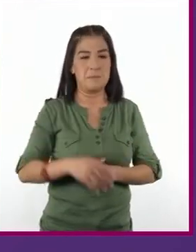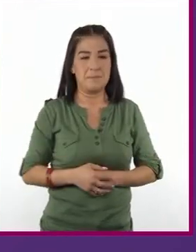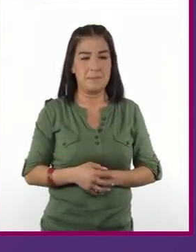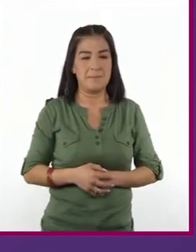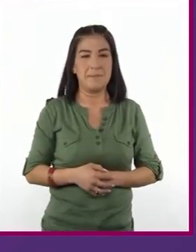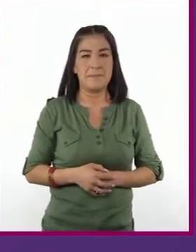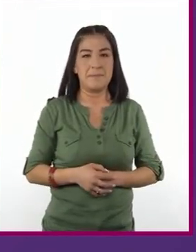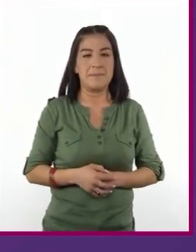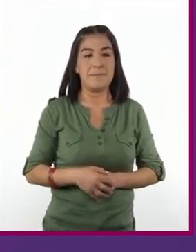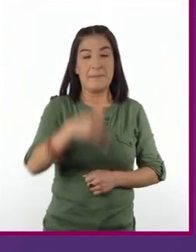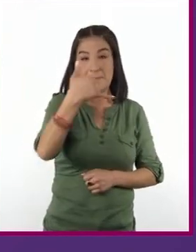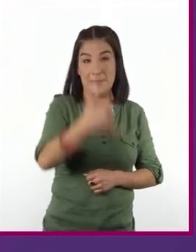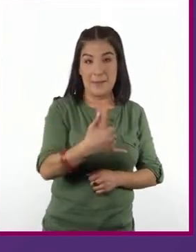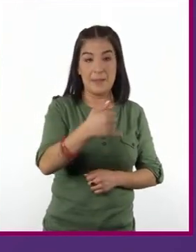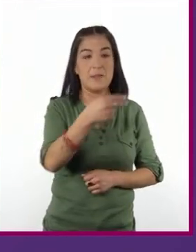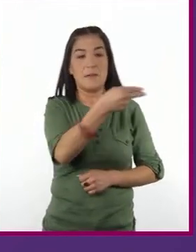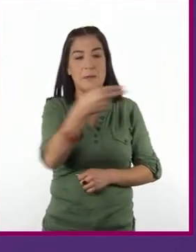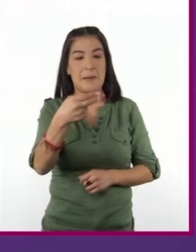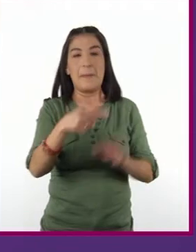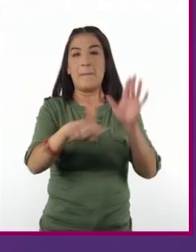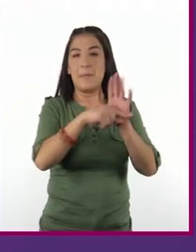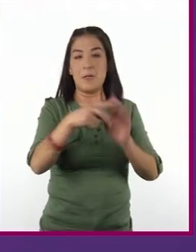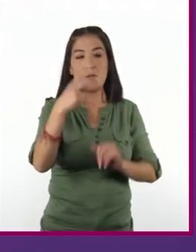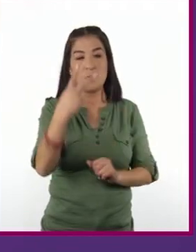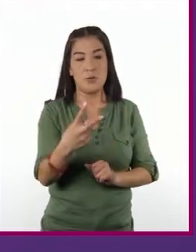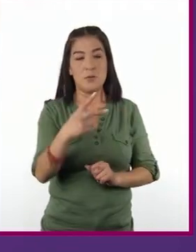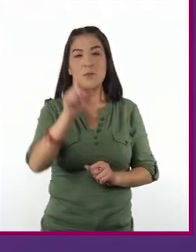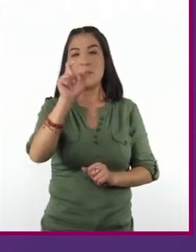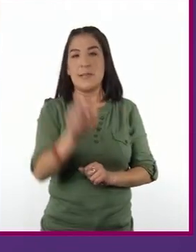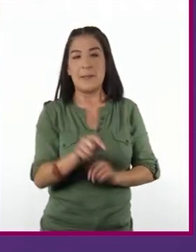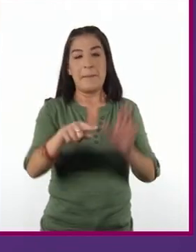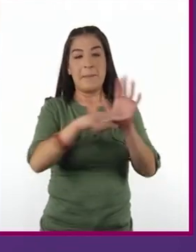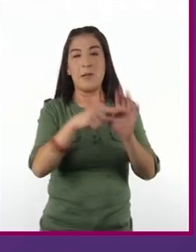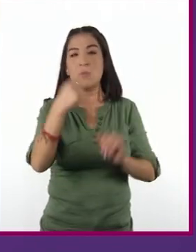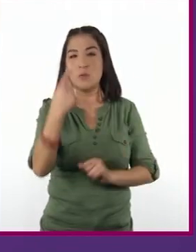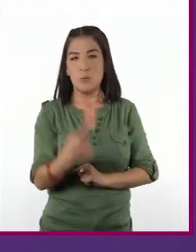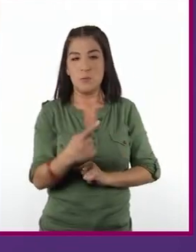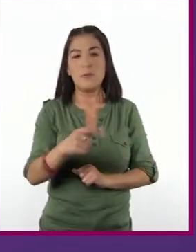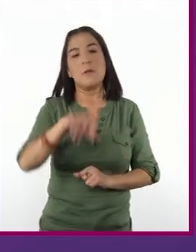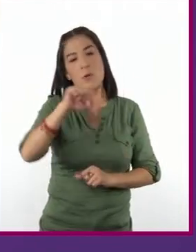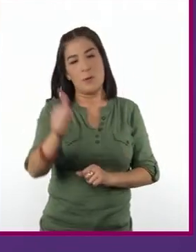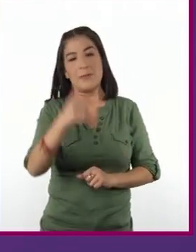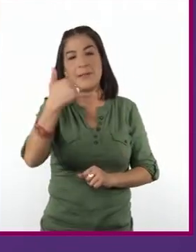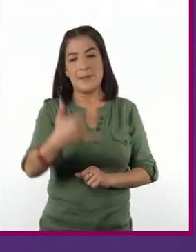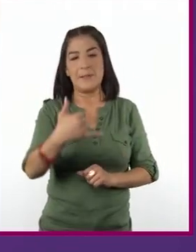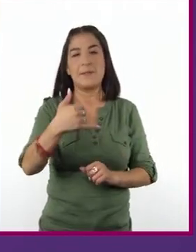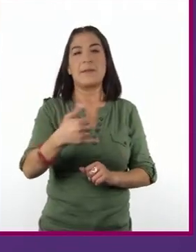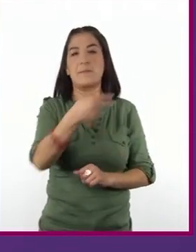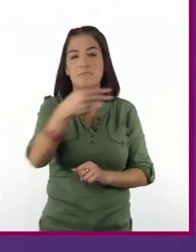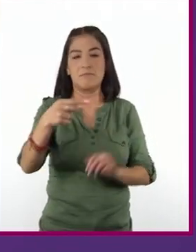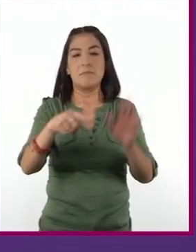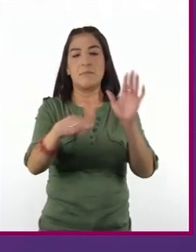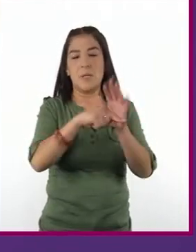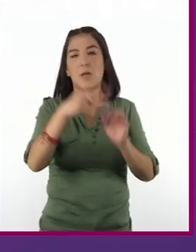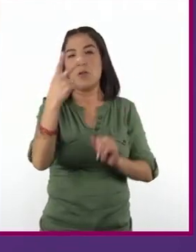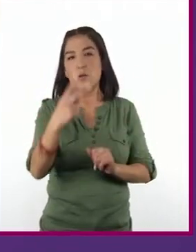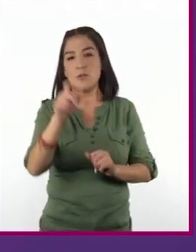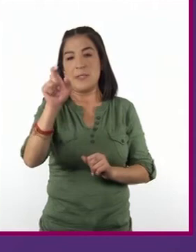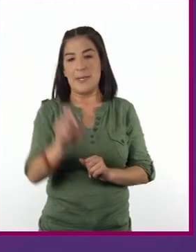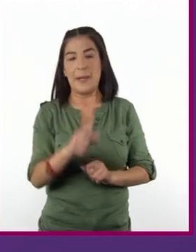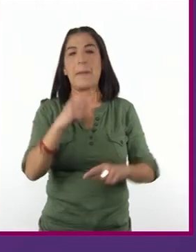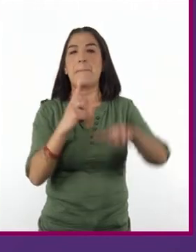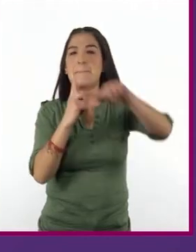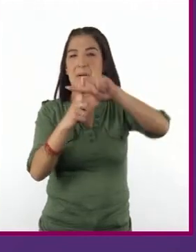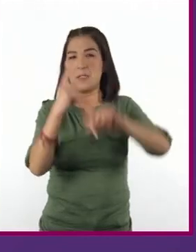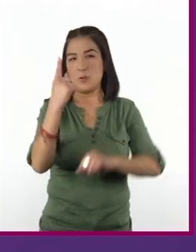ecuaciones. Y igual a menos 2x menos 1 y y menos 2x más 1. Los